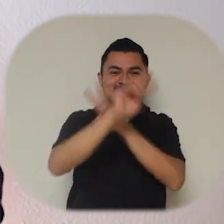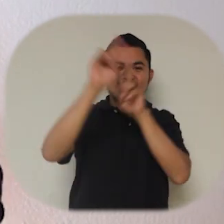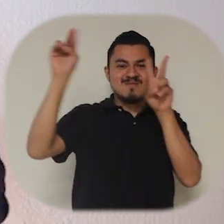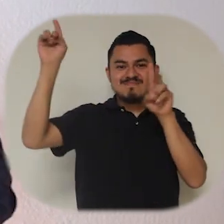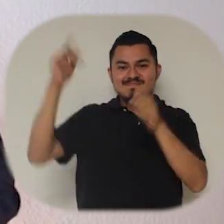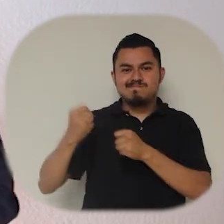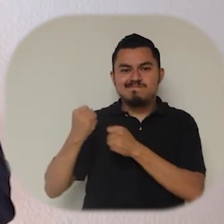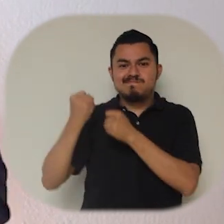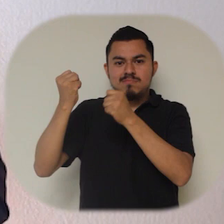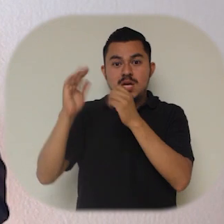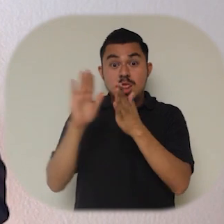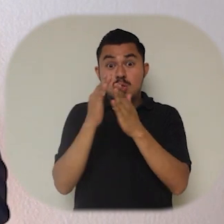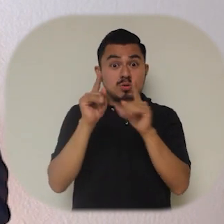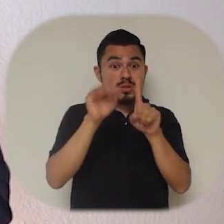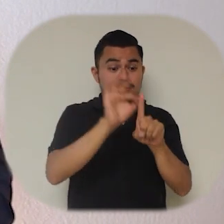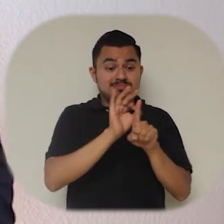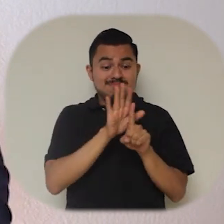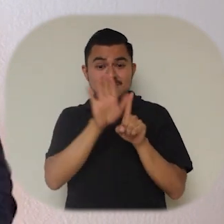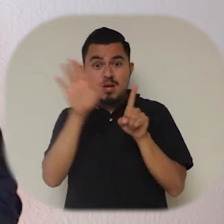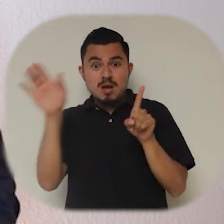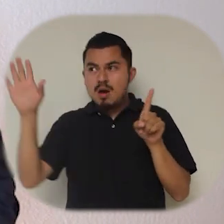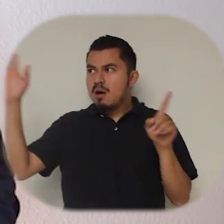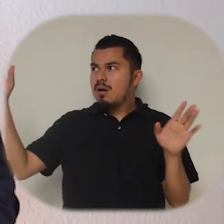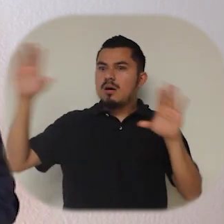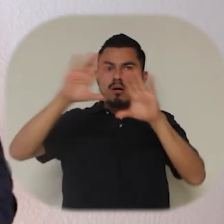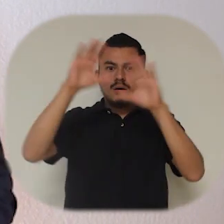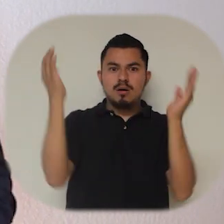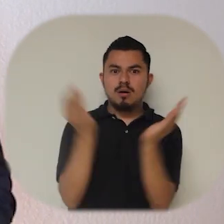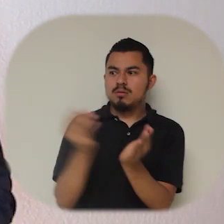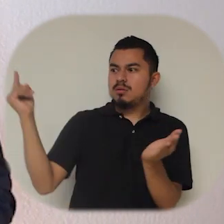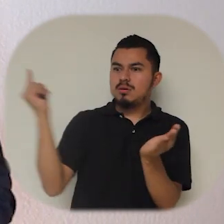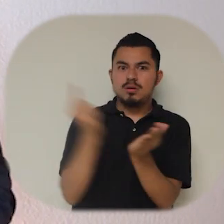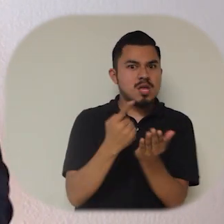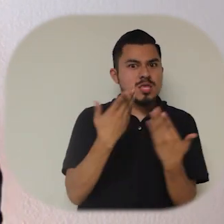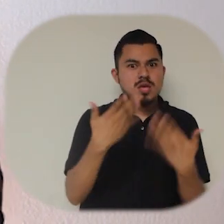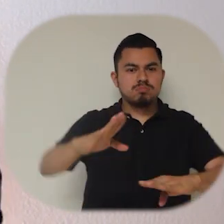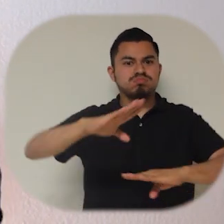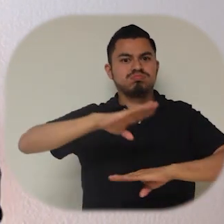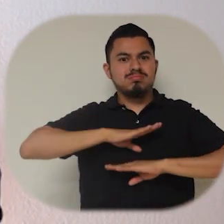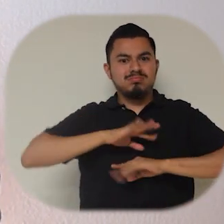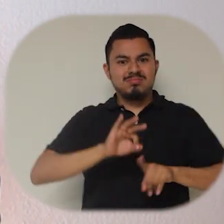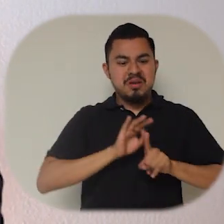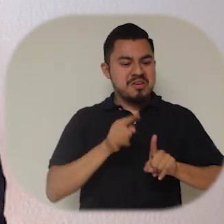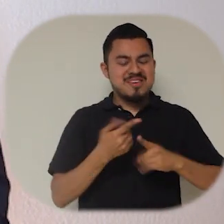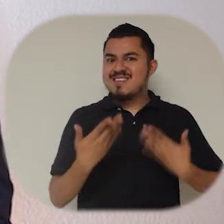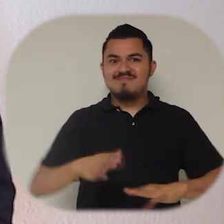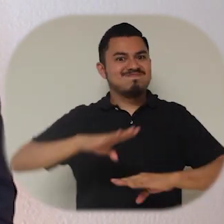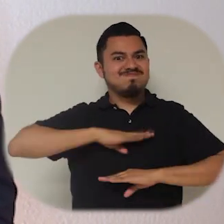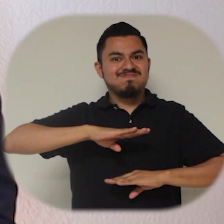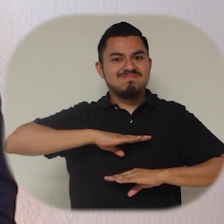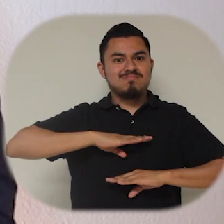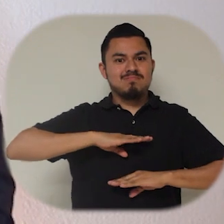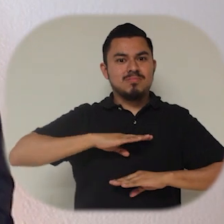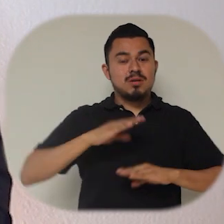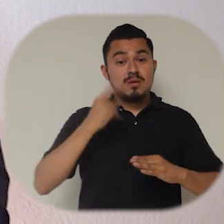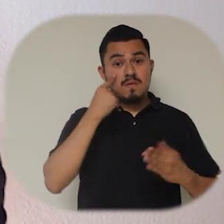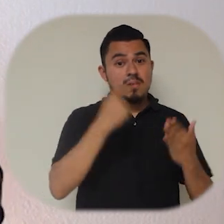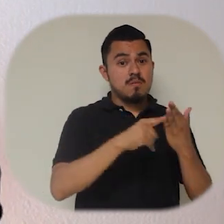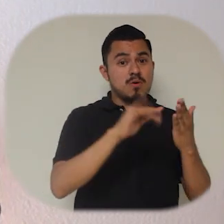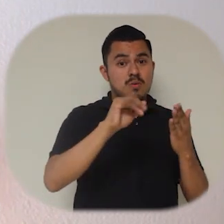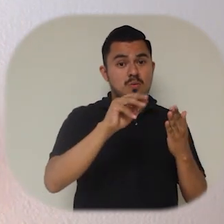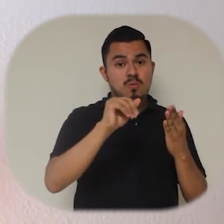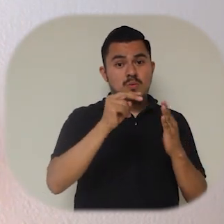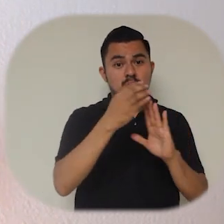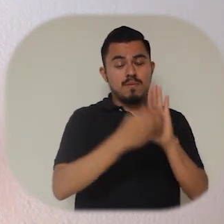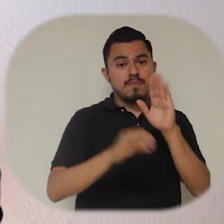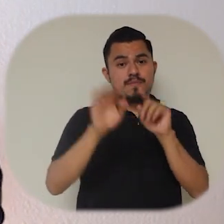fuerza. Así que cuando Él viene a nuestra vida, realmente Él es suficiente. Por eso es que en Juan